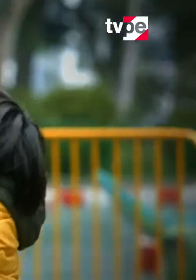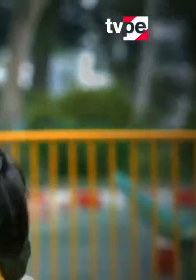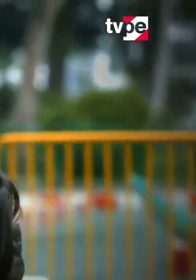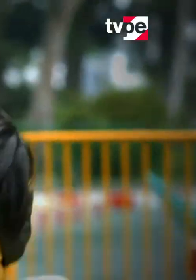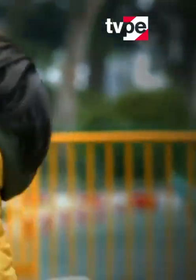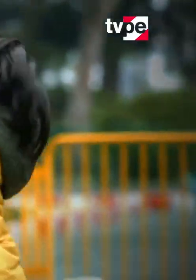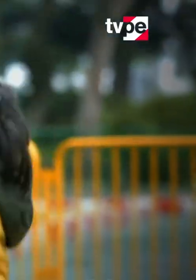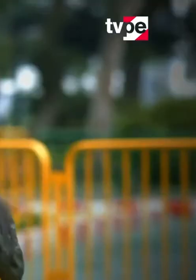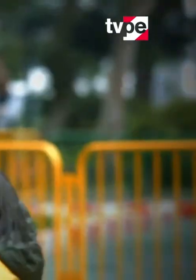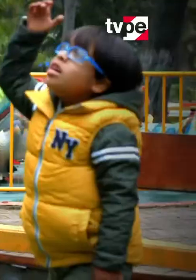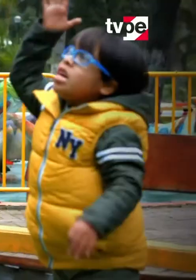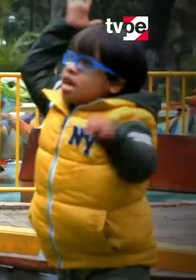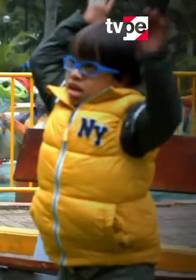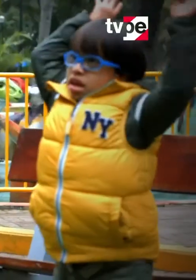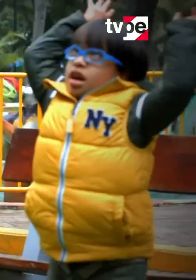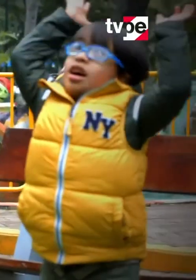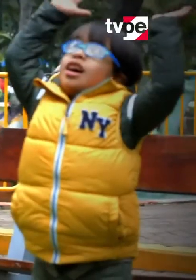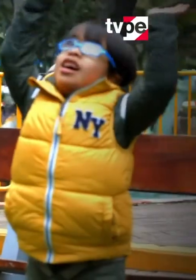¡Gracias!